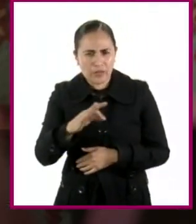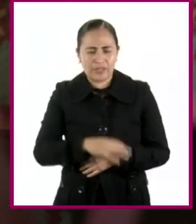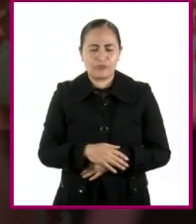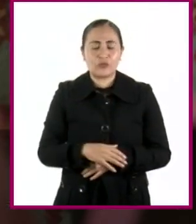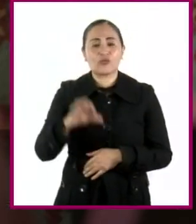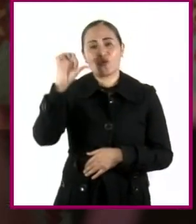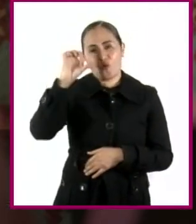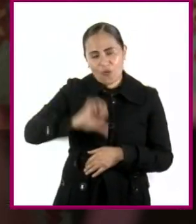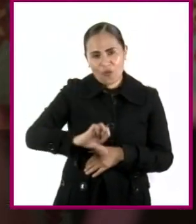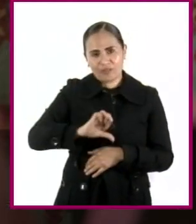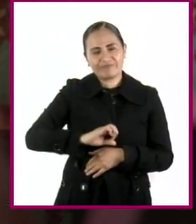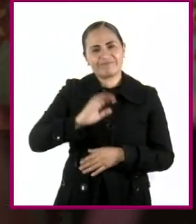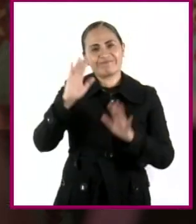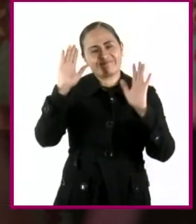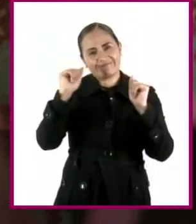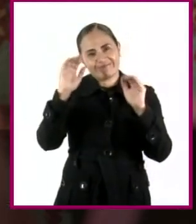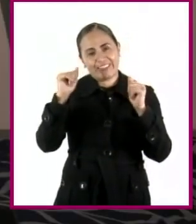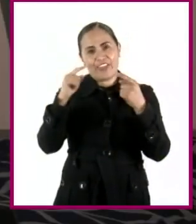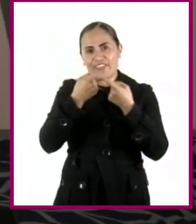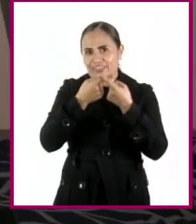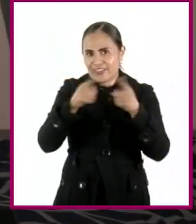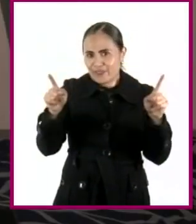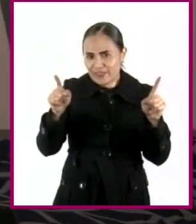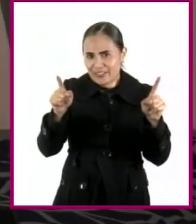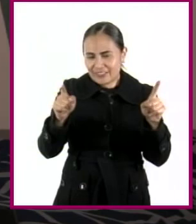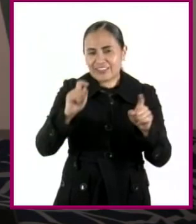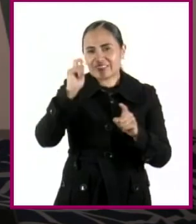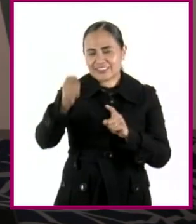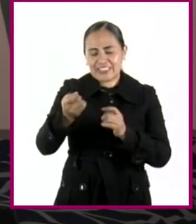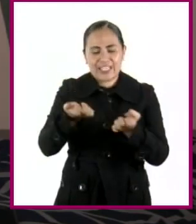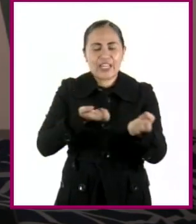nos despediremos de forma diferente. Con un